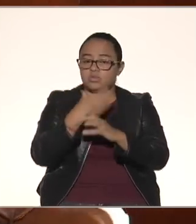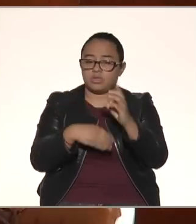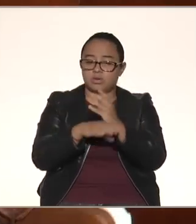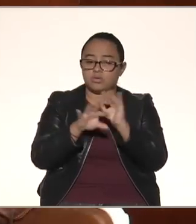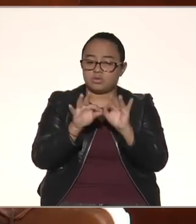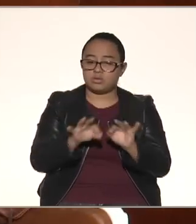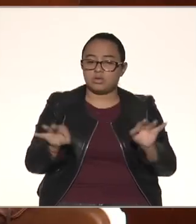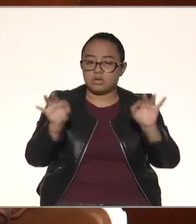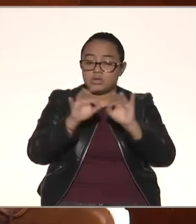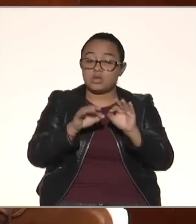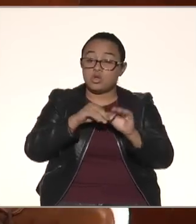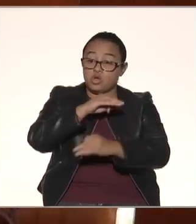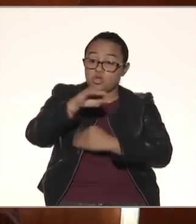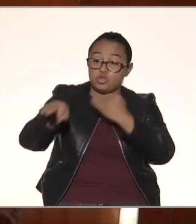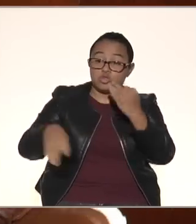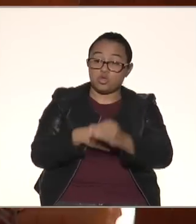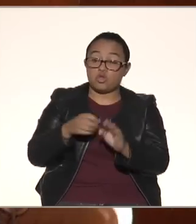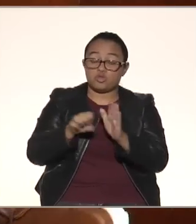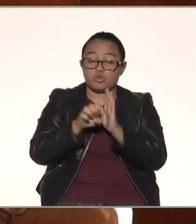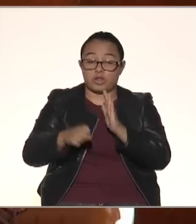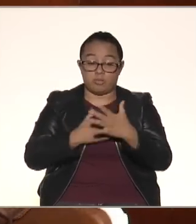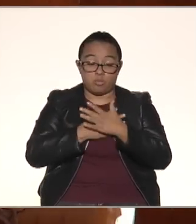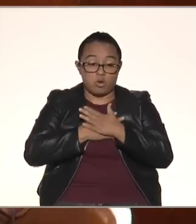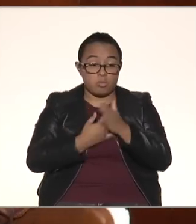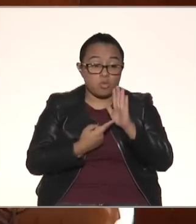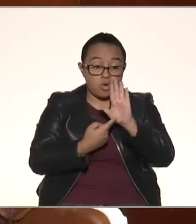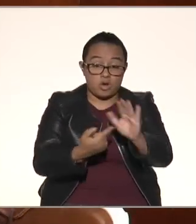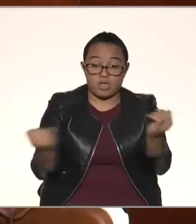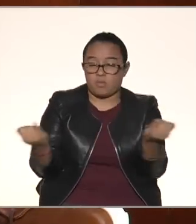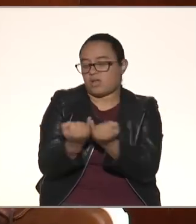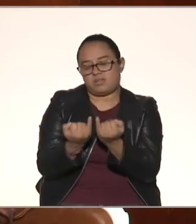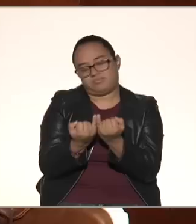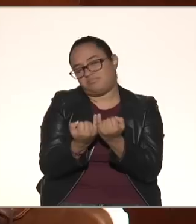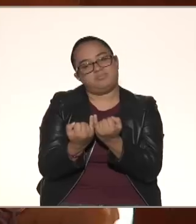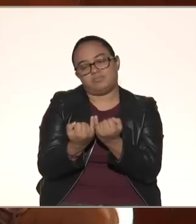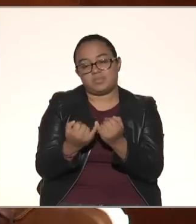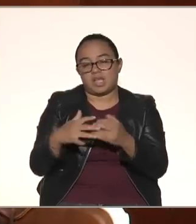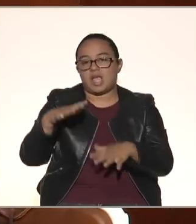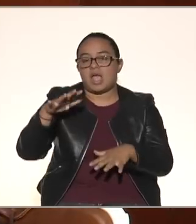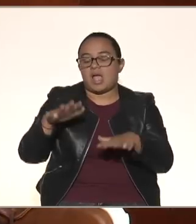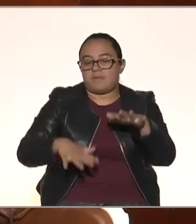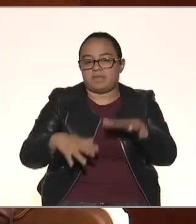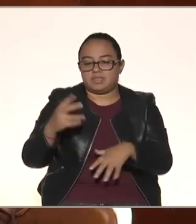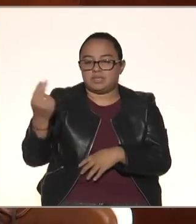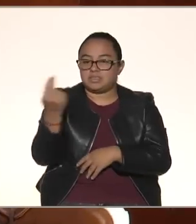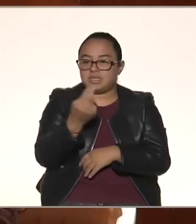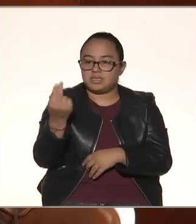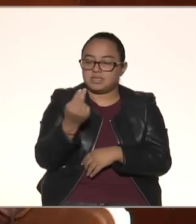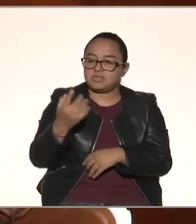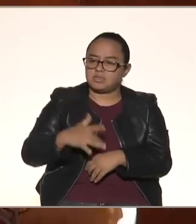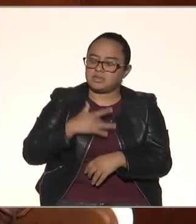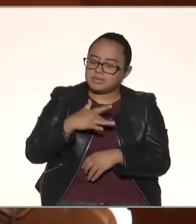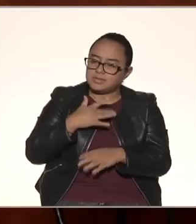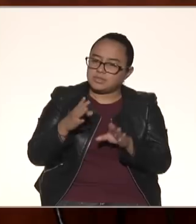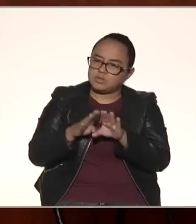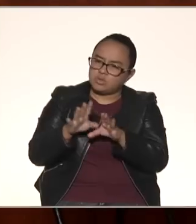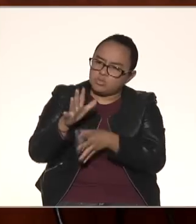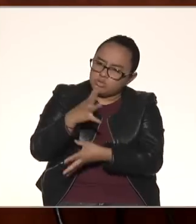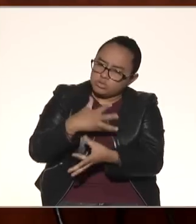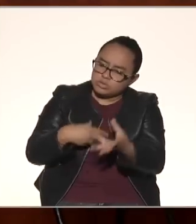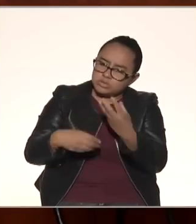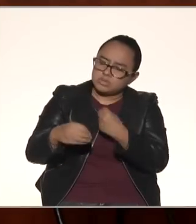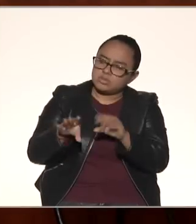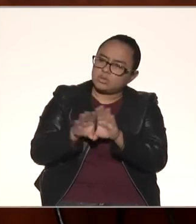todos tenemos la misma forma de expresar el amor. Entonces, de pronto, hay que meter el ingrediente de la empatía en el tema de la